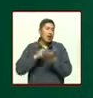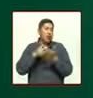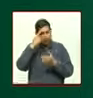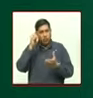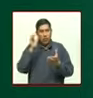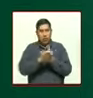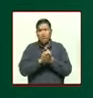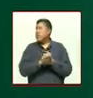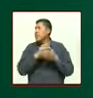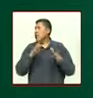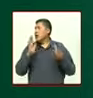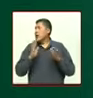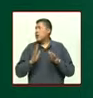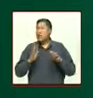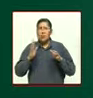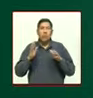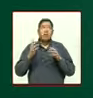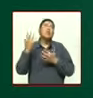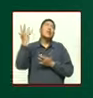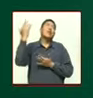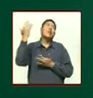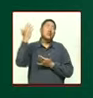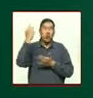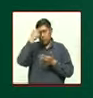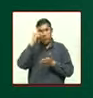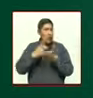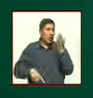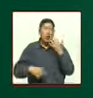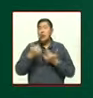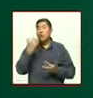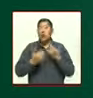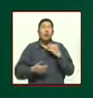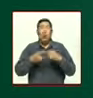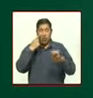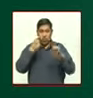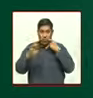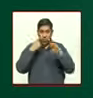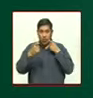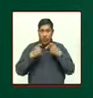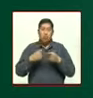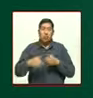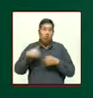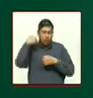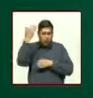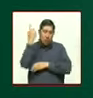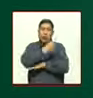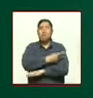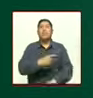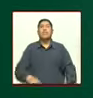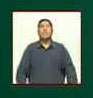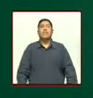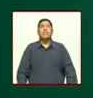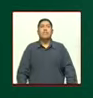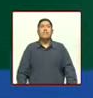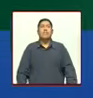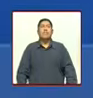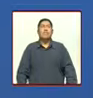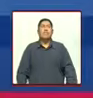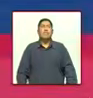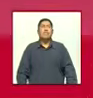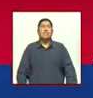yo creo que nos da ya un atisbo de esperanza para que el fuego sea controlado en los siguientes días.